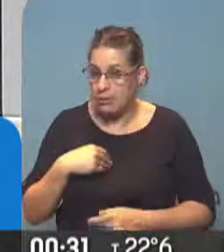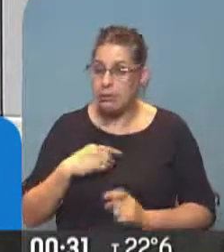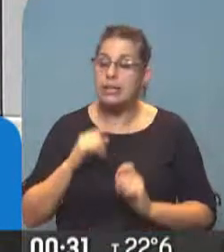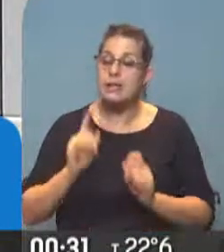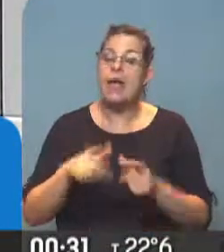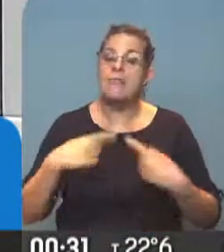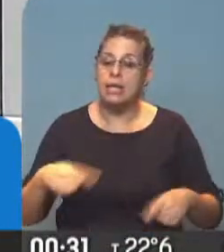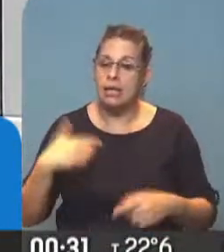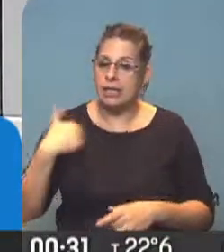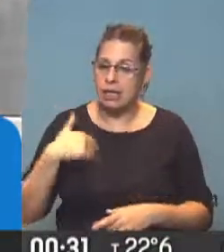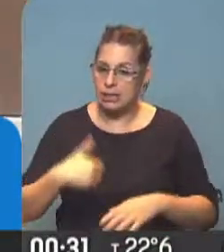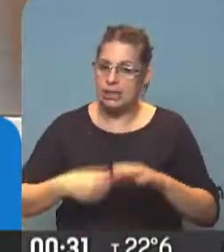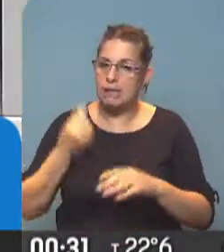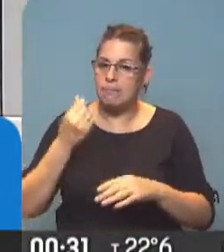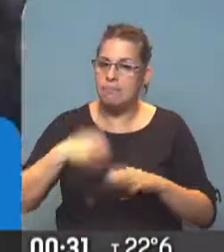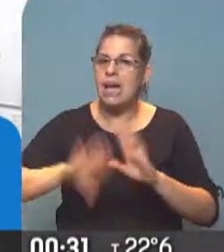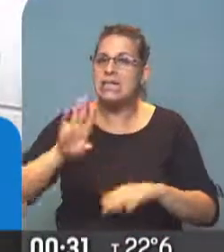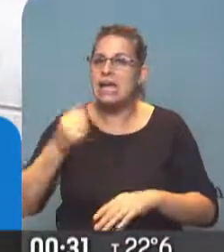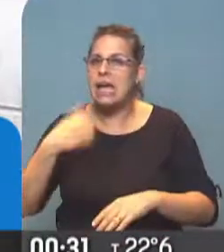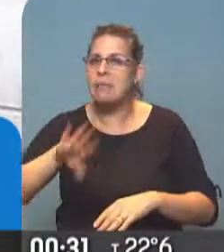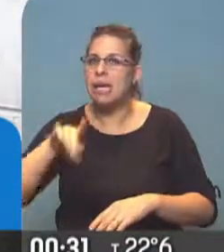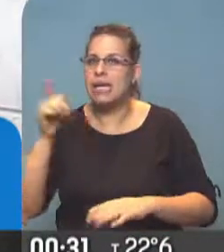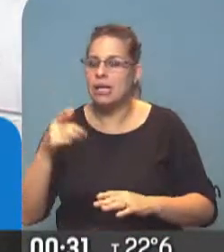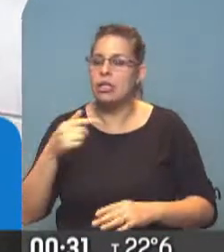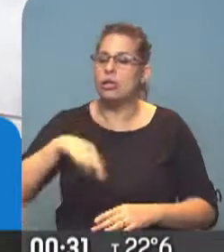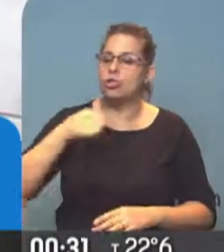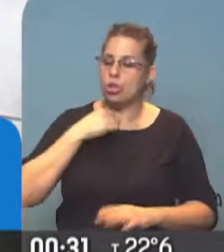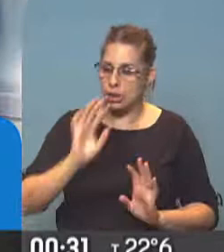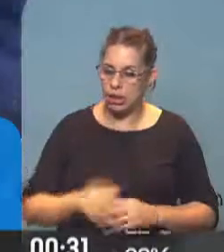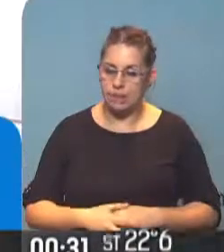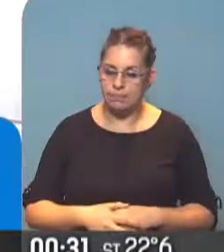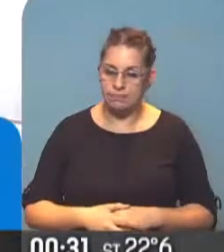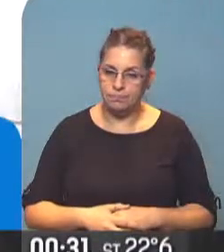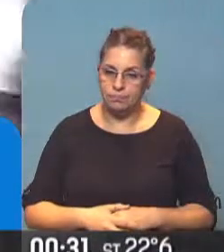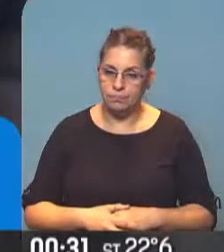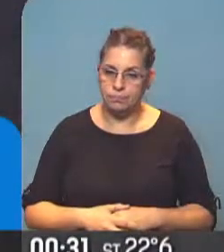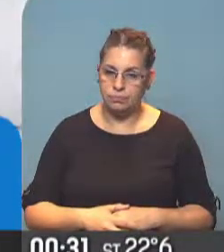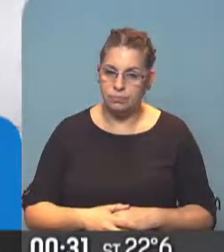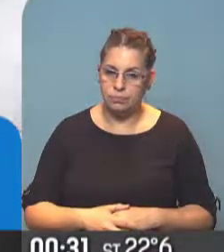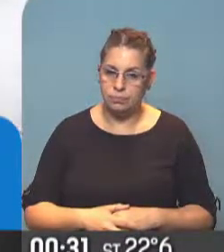mercadería argentina nos cueste un poco más cara que lo que quisiéramos que le cueste al consumidor.